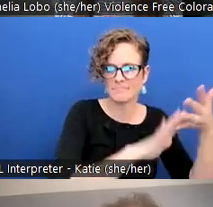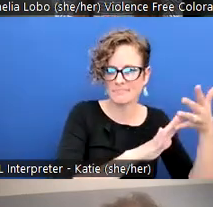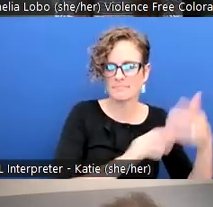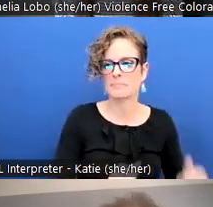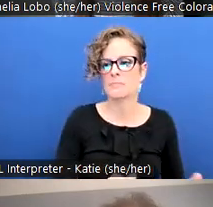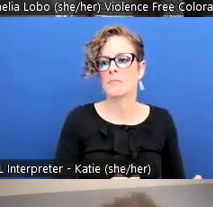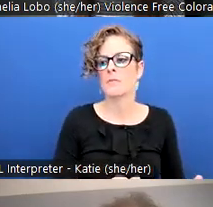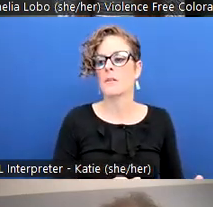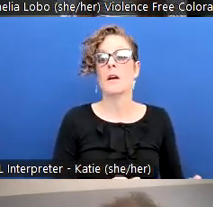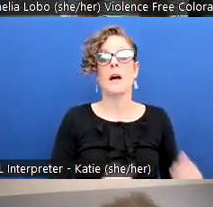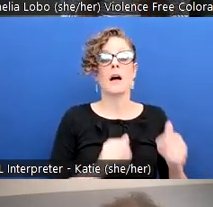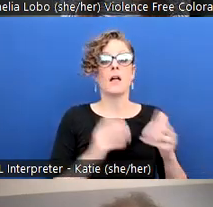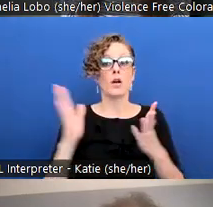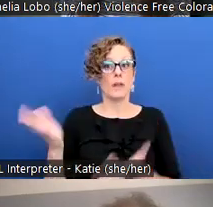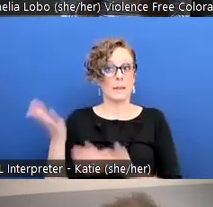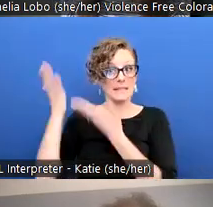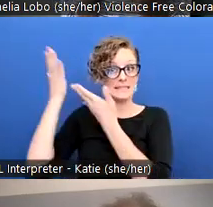La recomendación